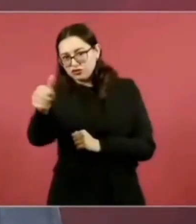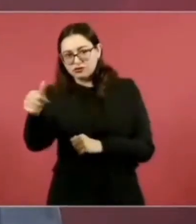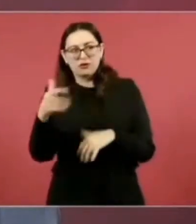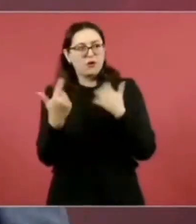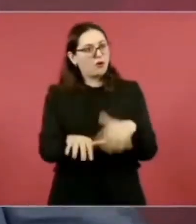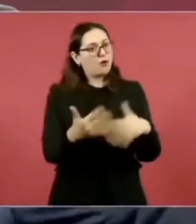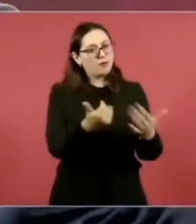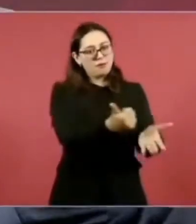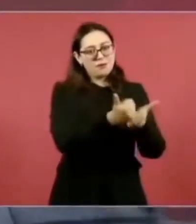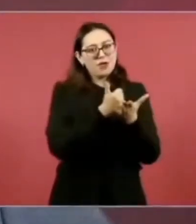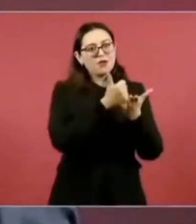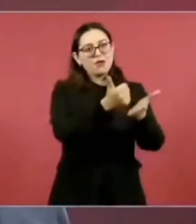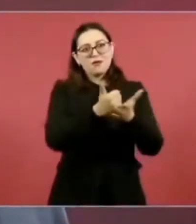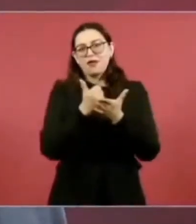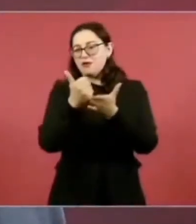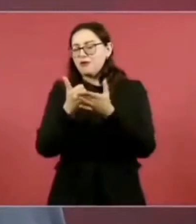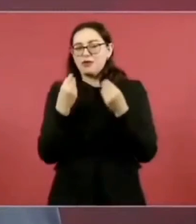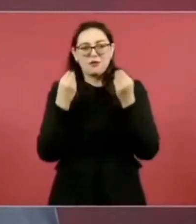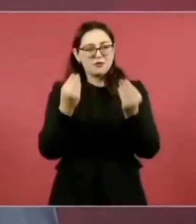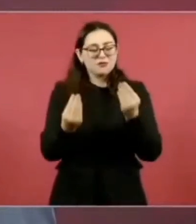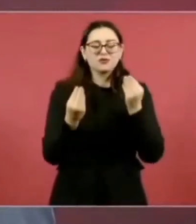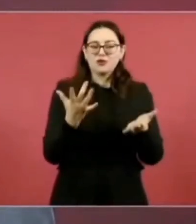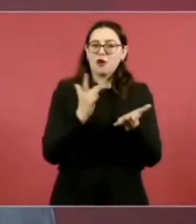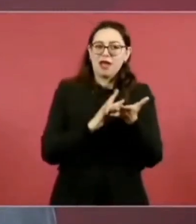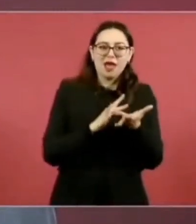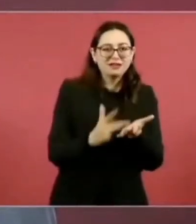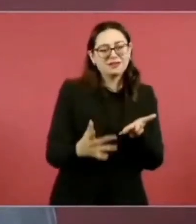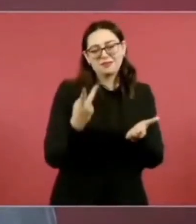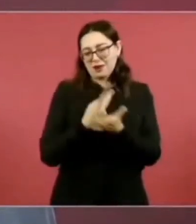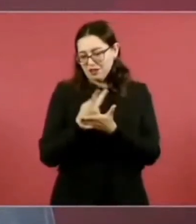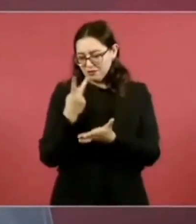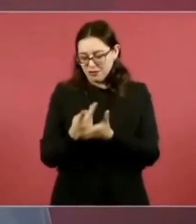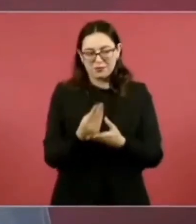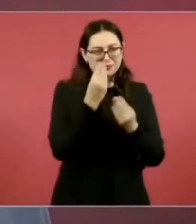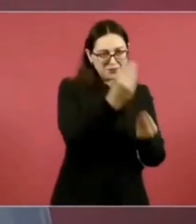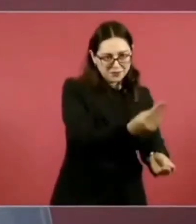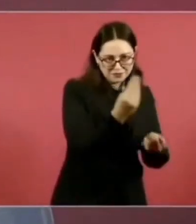a otros que nos ayudan, son promotores.